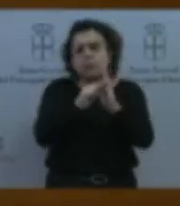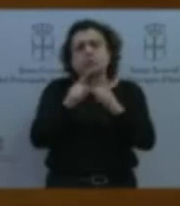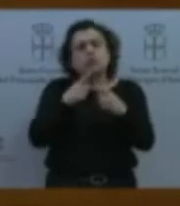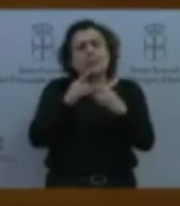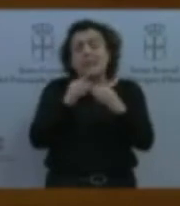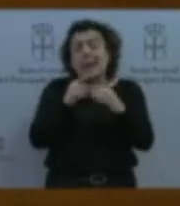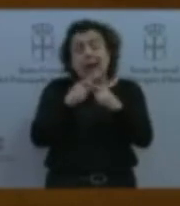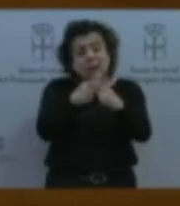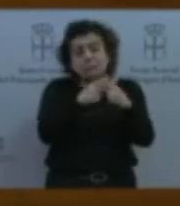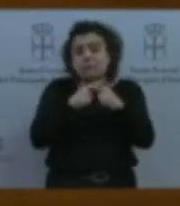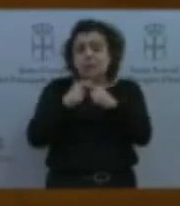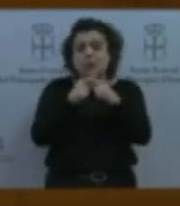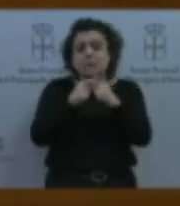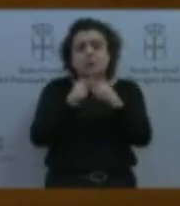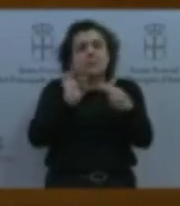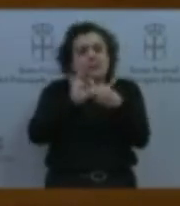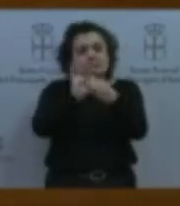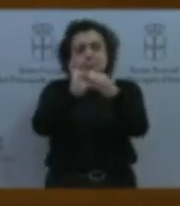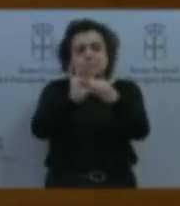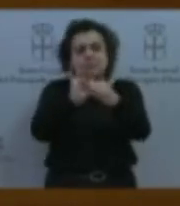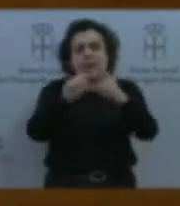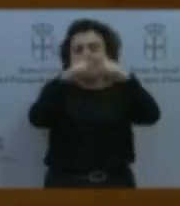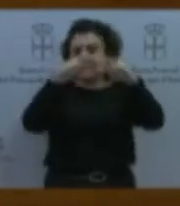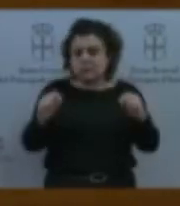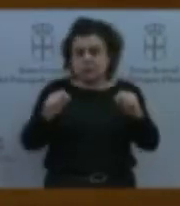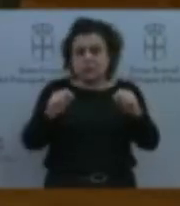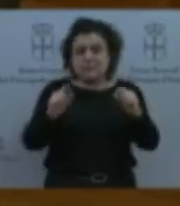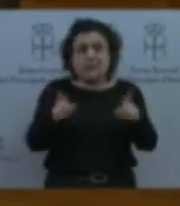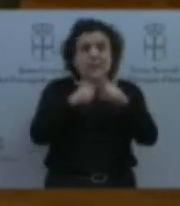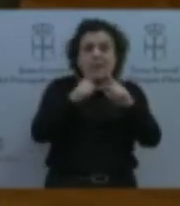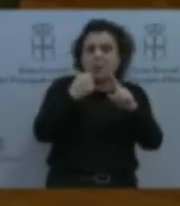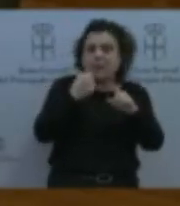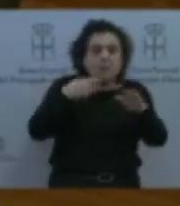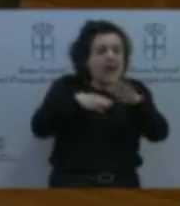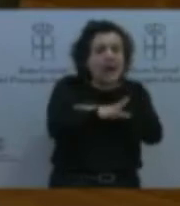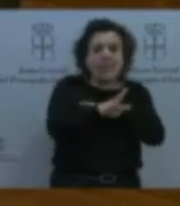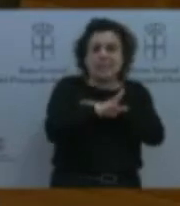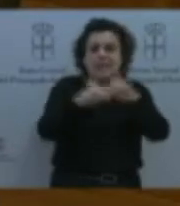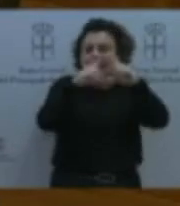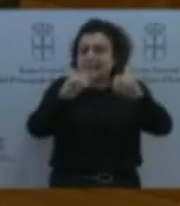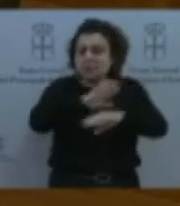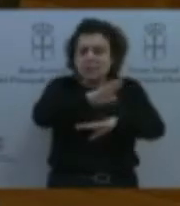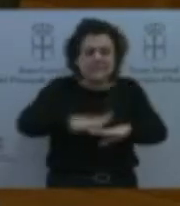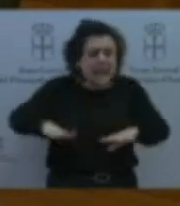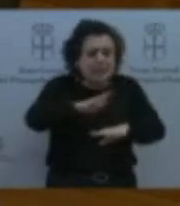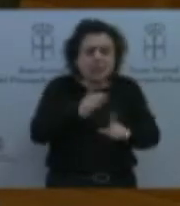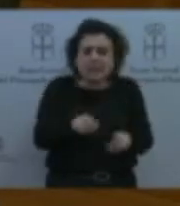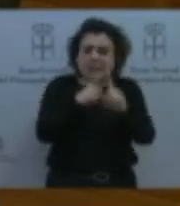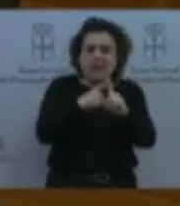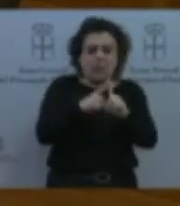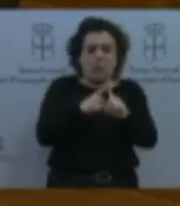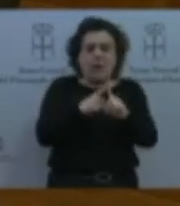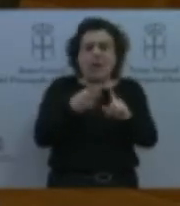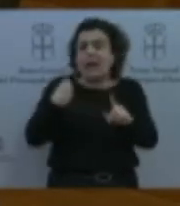parte de Asturias, en cualquier lugar, pueda tener disposición y acceder a lo que estamos accediendo en cualquier otra parte de las personas que vivimos en el centro. Y eso ya sí, para evitar que